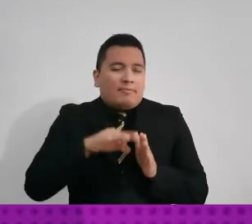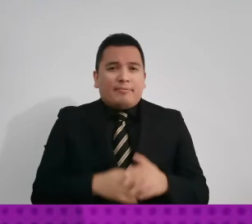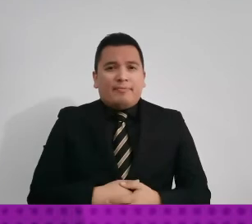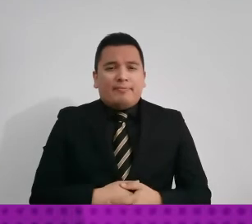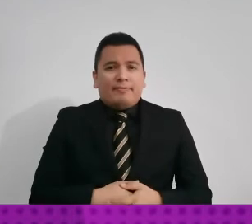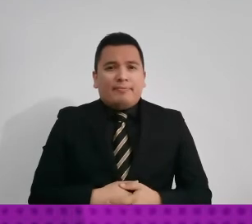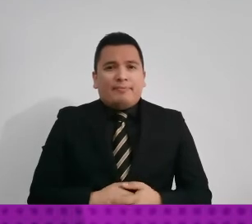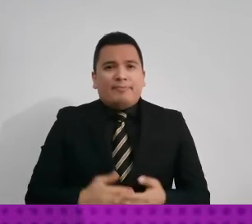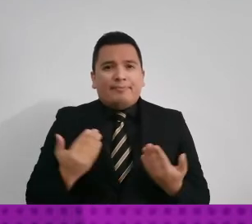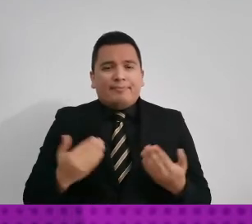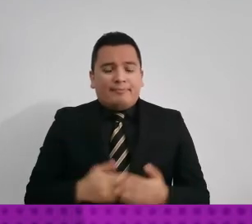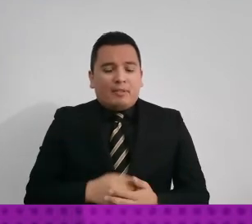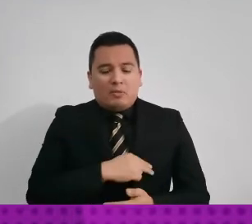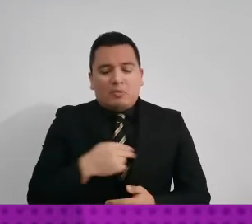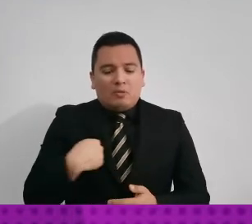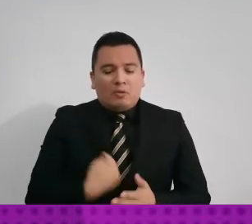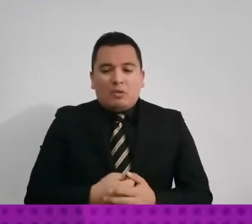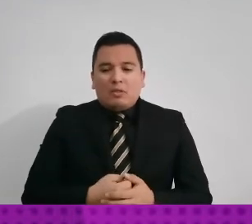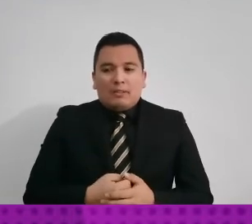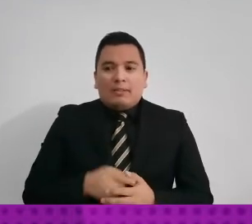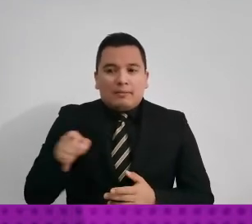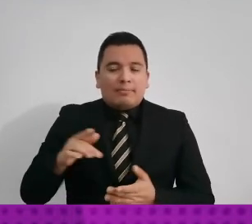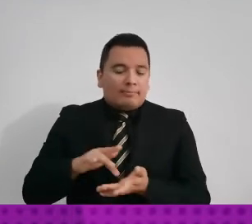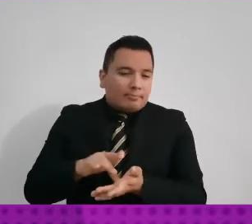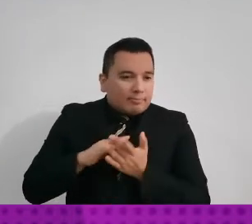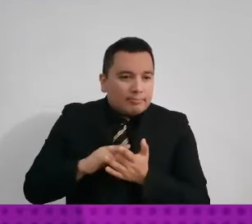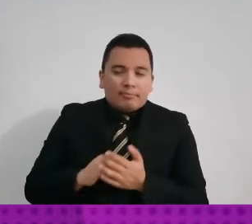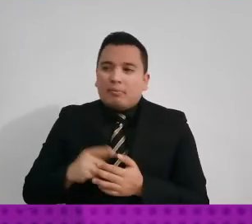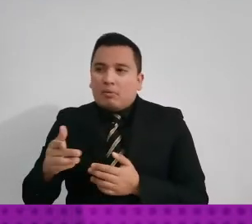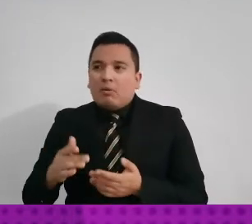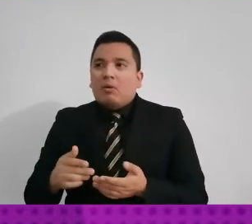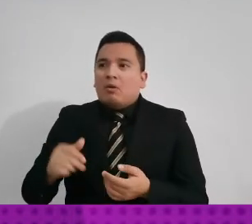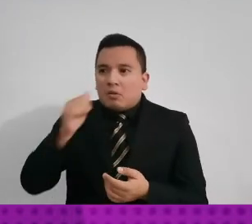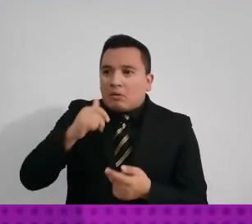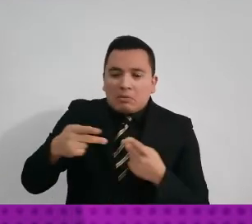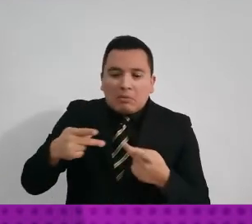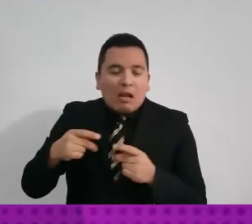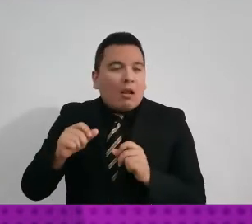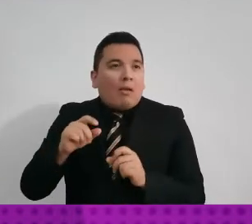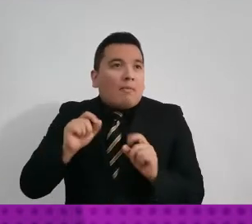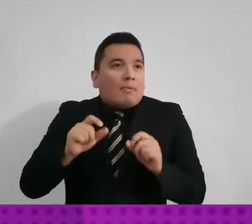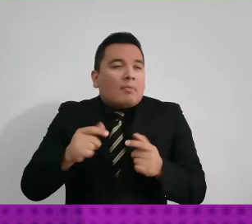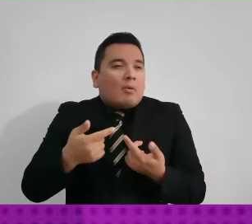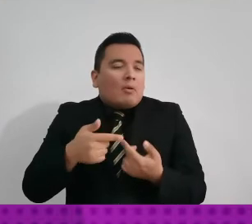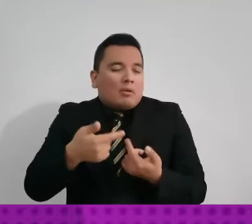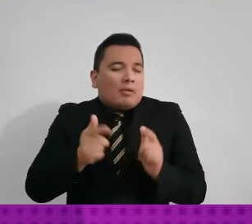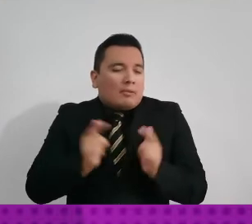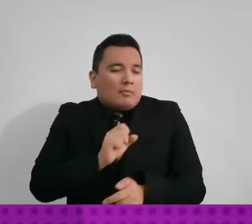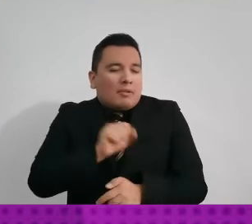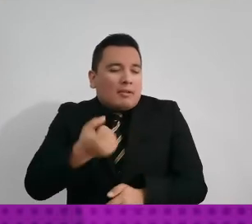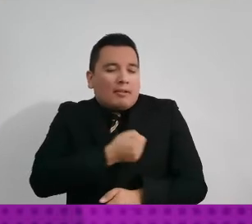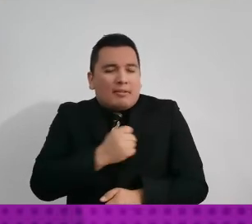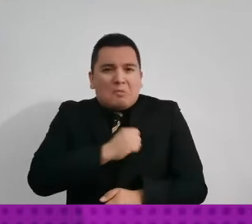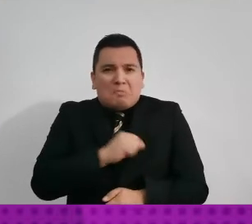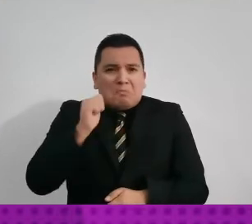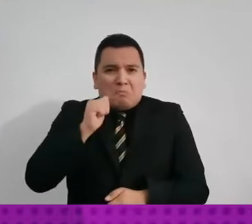estos procesos electorales, y de nueva cuenta resaltar el apoyo, la colaboración, la cercanía de la Secretaría de Salud, que en